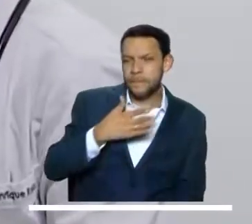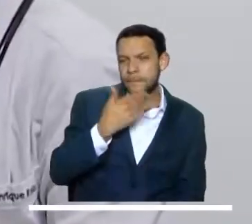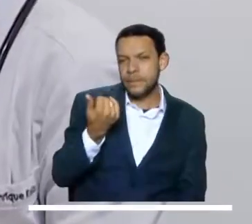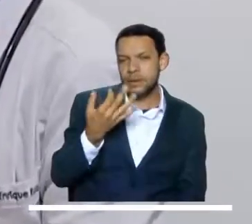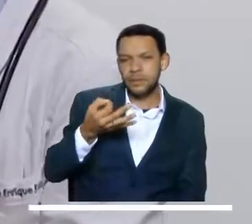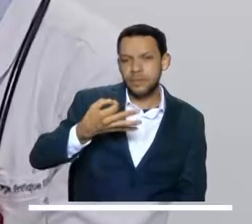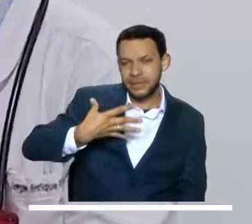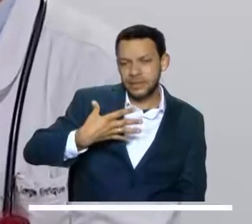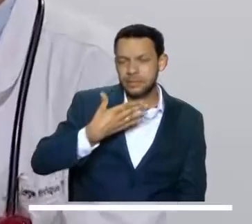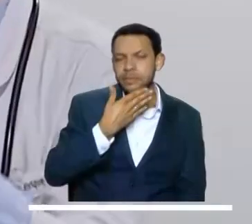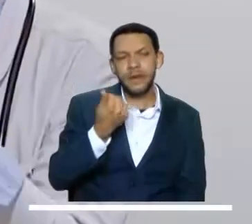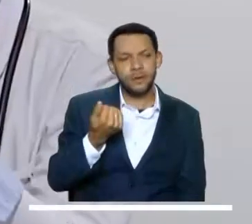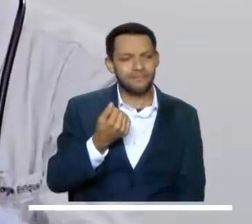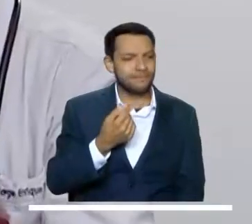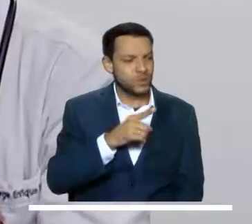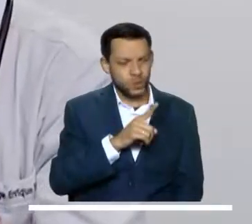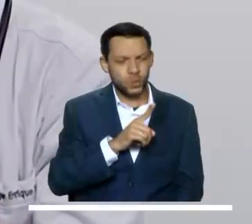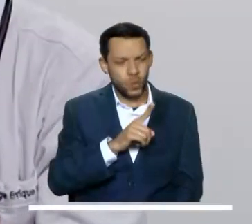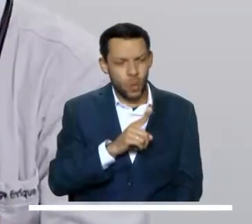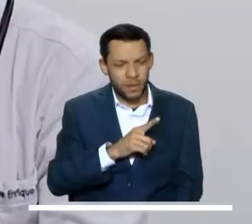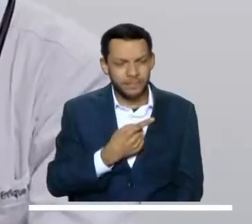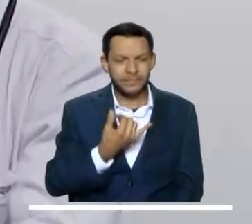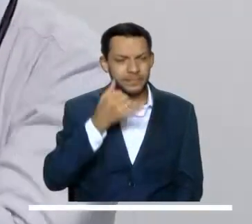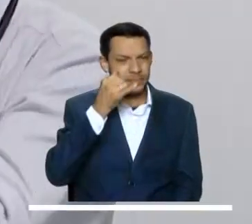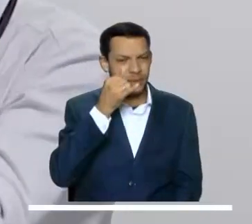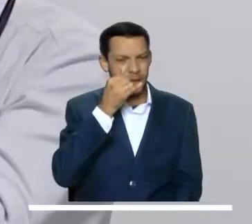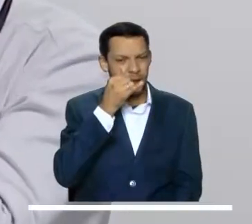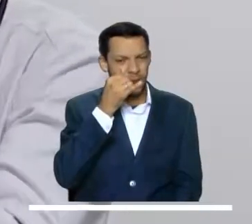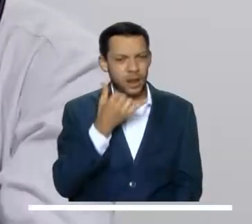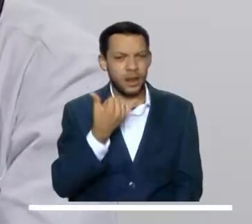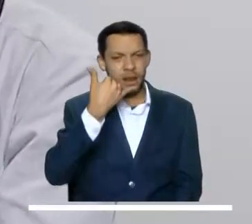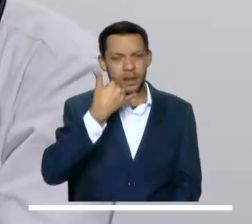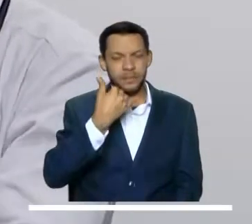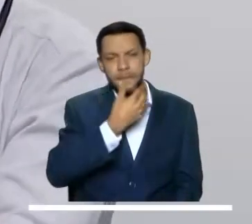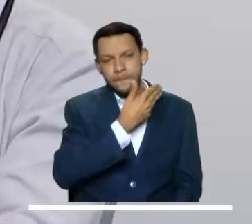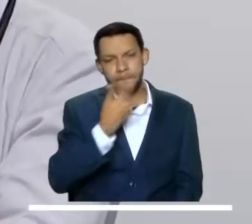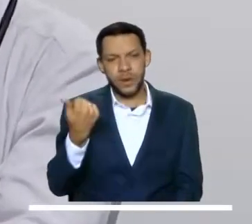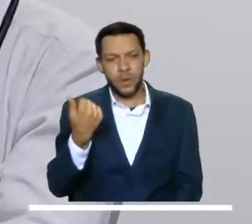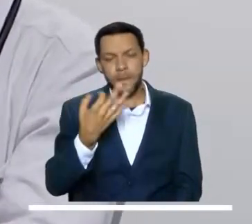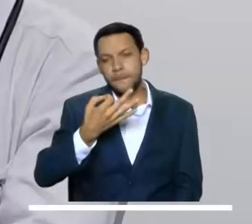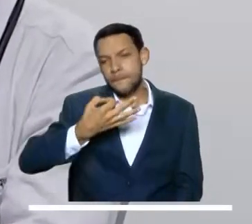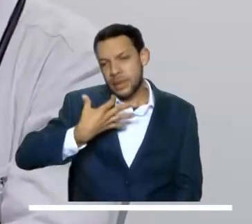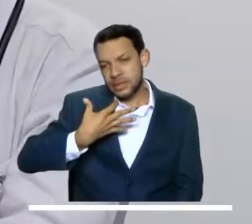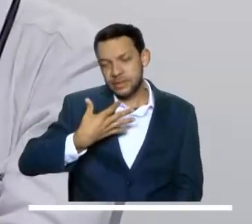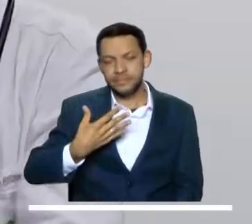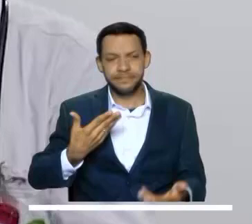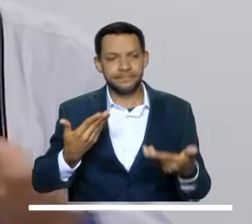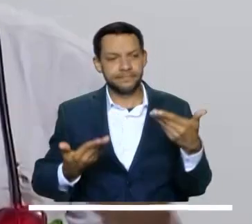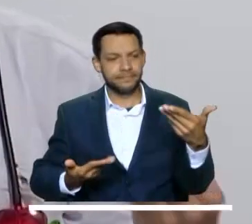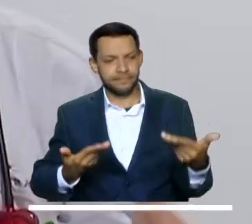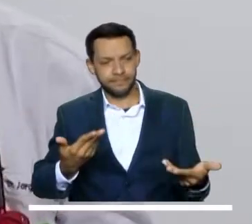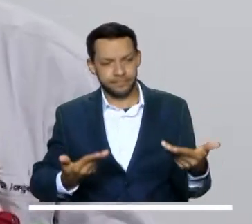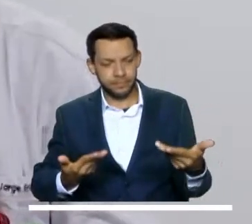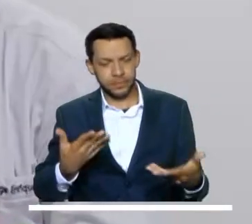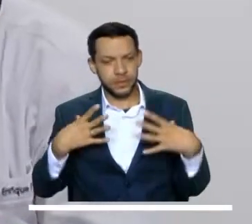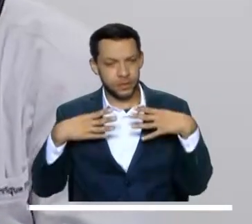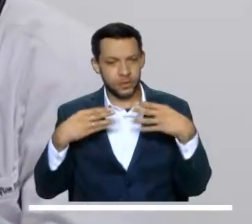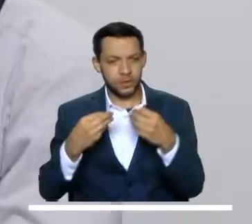pastica. Es que yo no quiero que la endoscopia, ¿por qué es tan importante? Yo creo que, obviamente como hijo del doctor